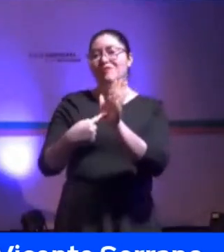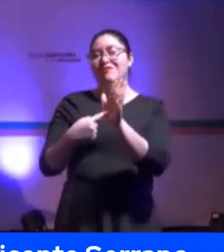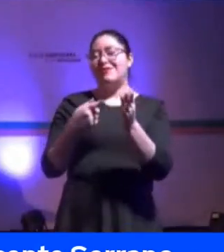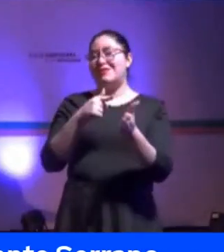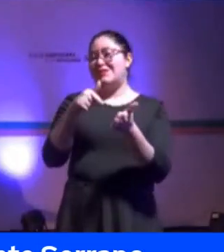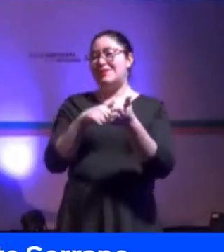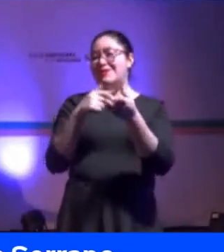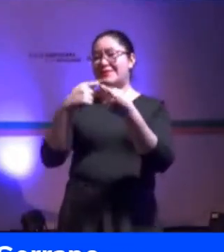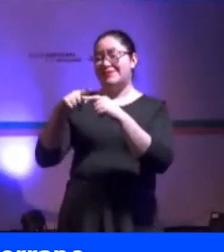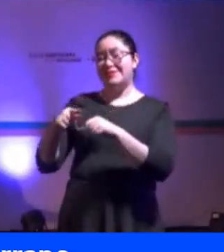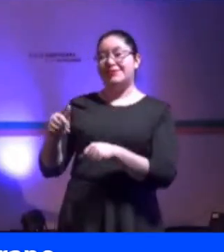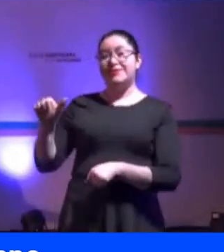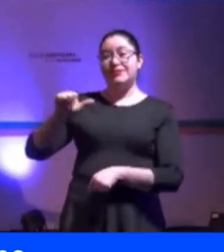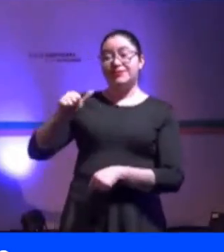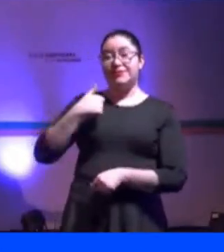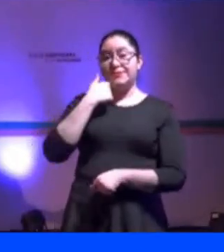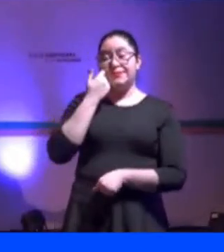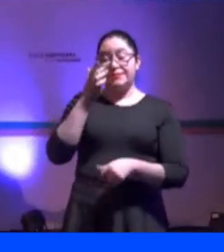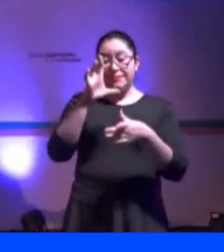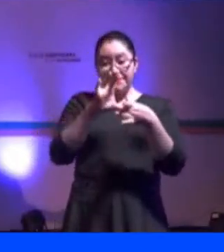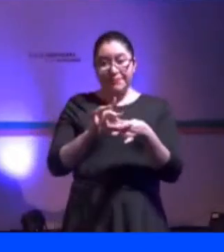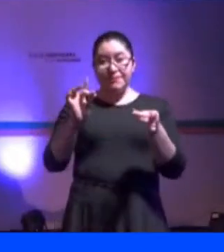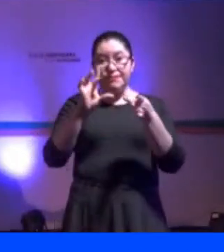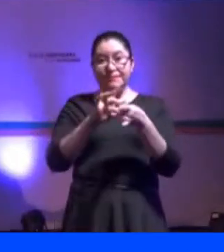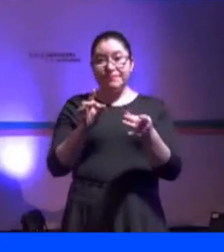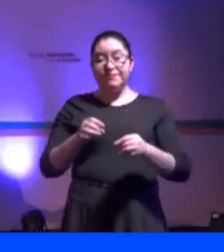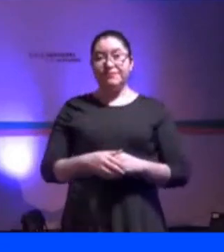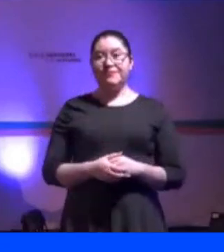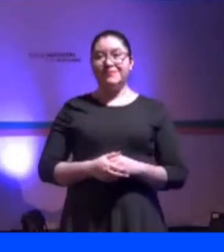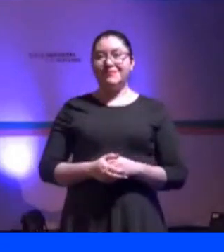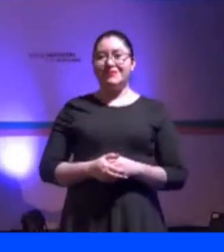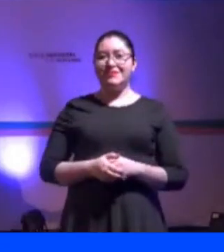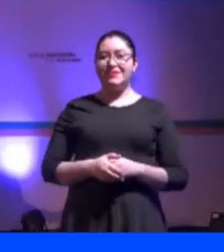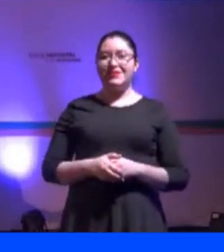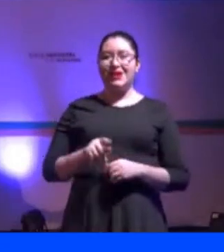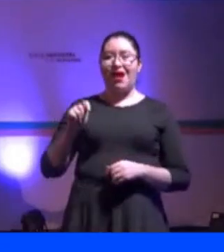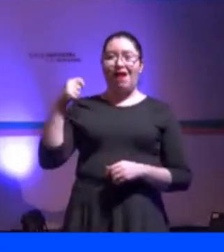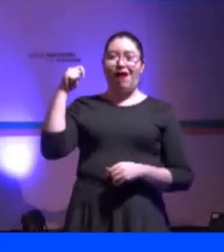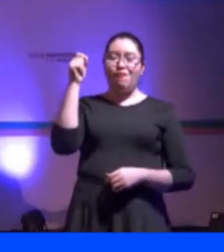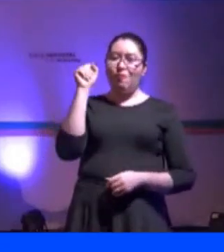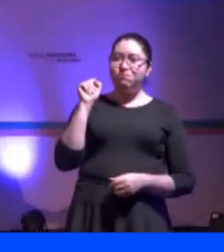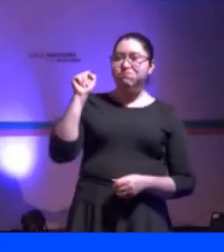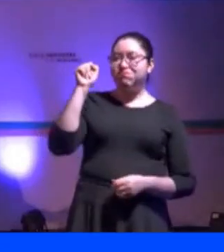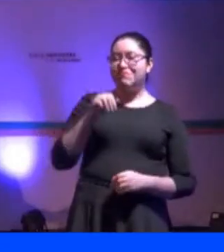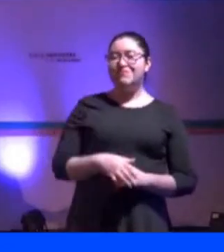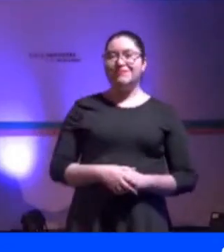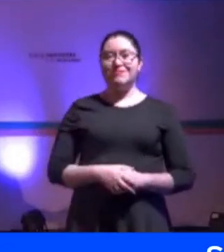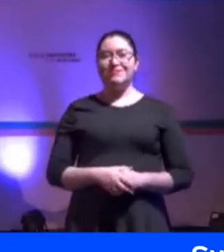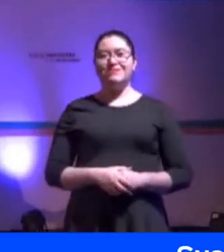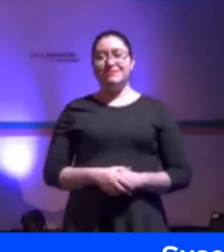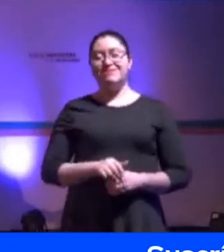el día de hoy me gustaría hablar mucho. Arriba Tabasco, sí.